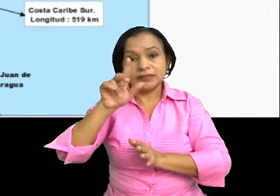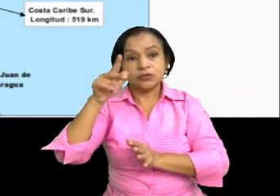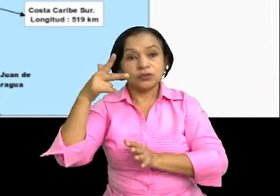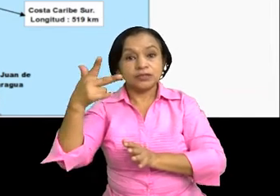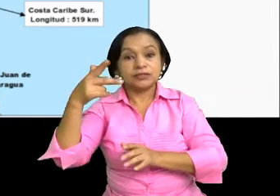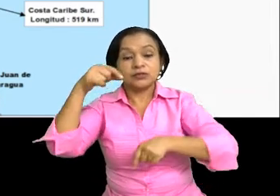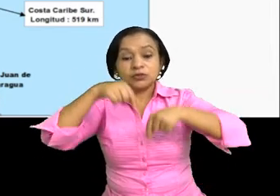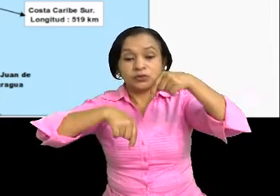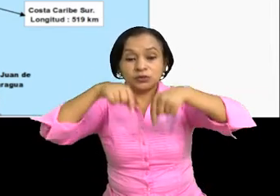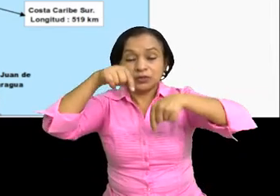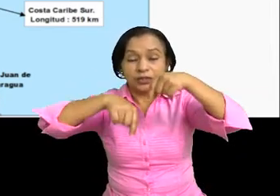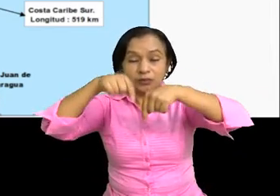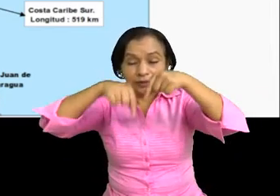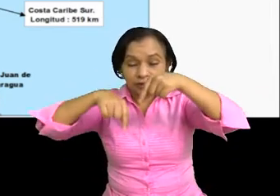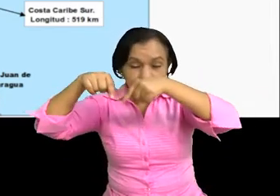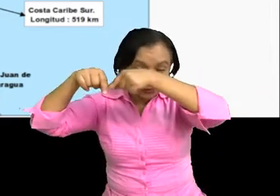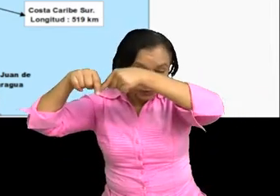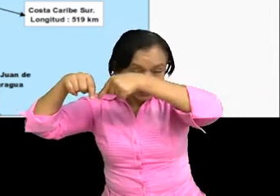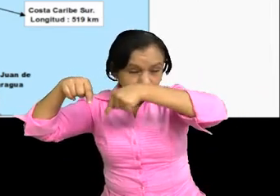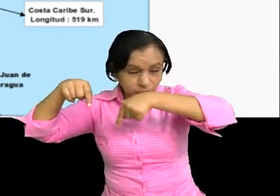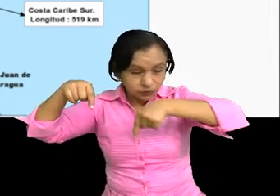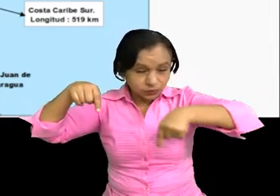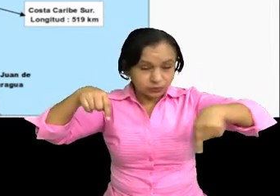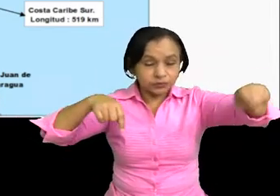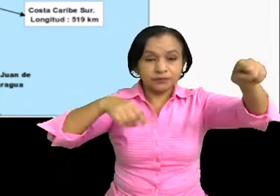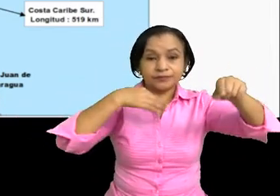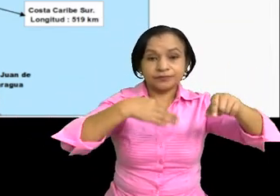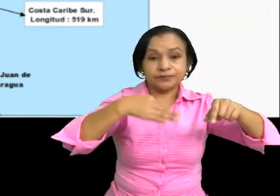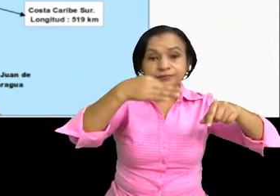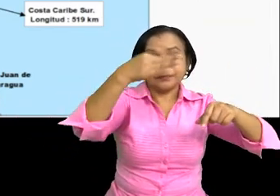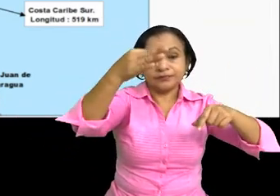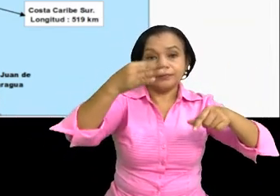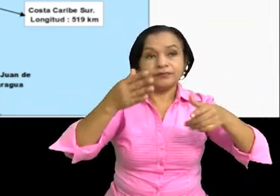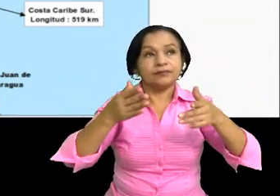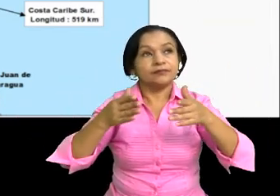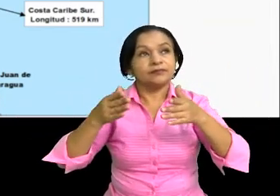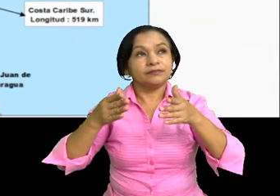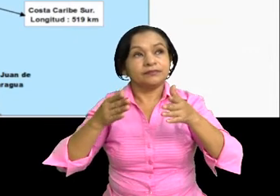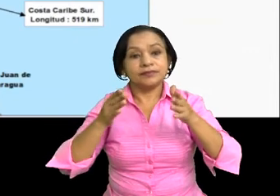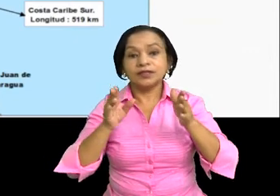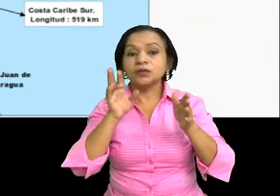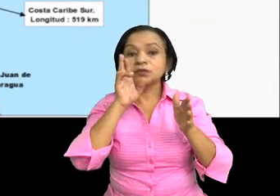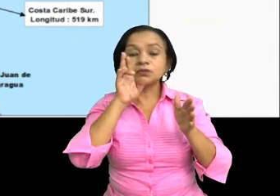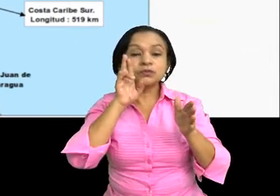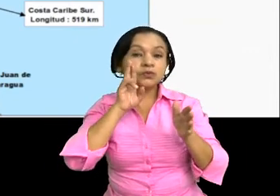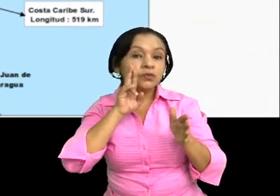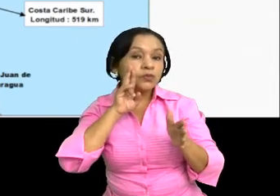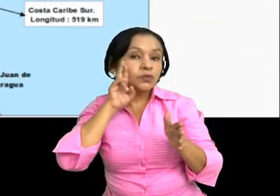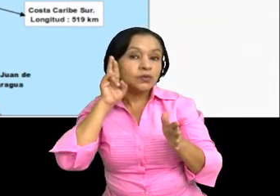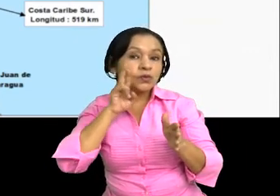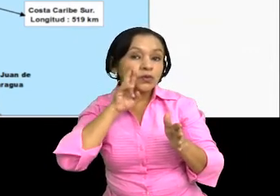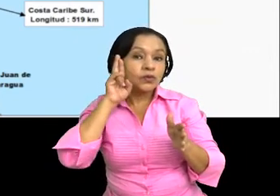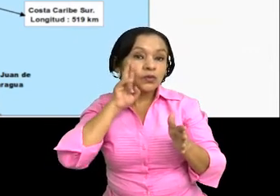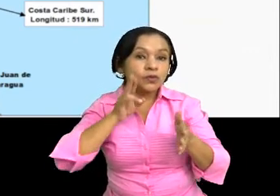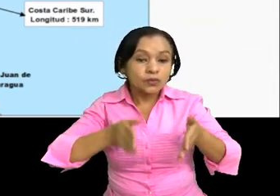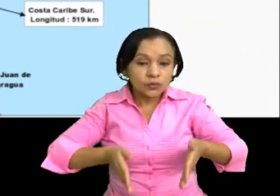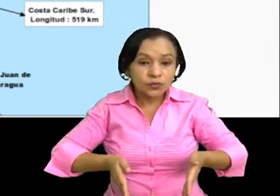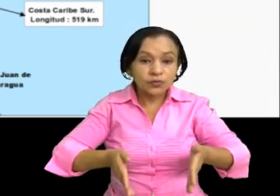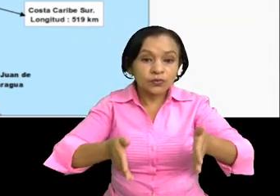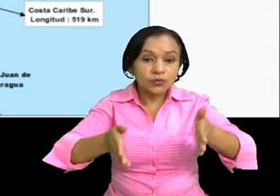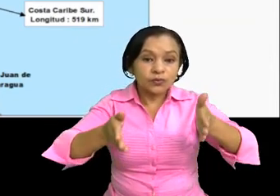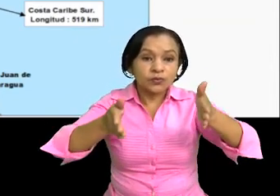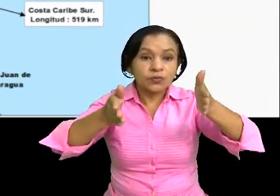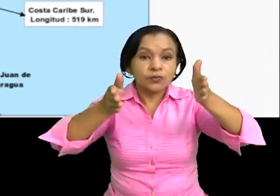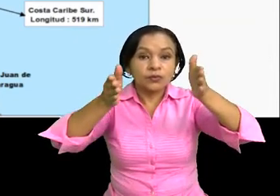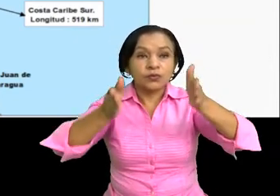kilómetros. Y la futura carretera costanera que está ahí en Rosado, precisamente sobre